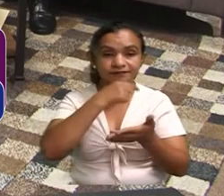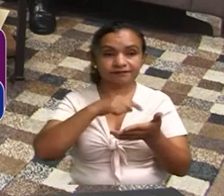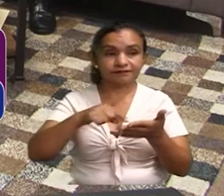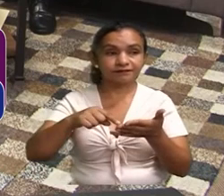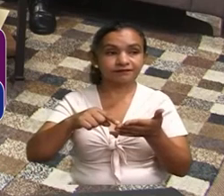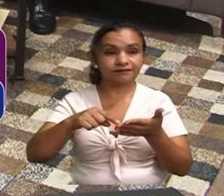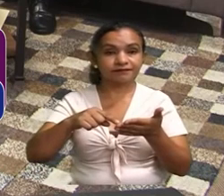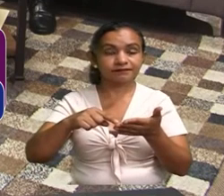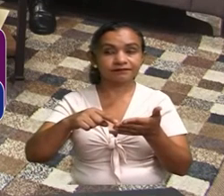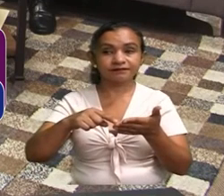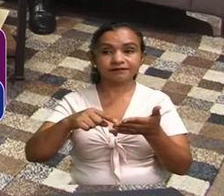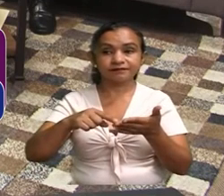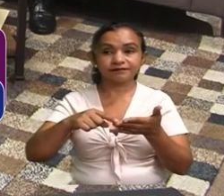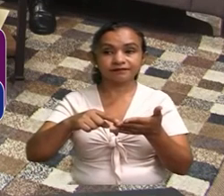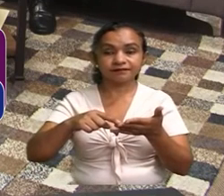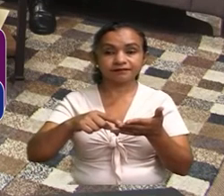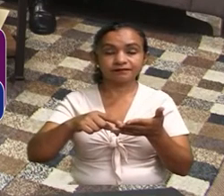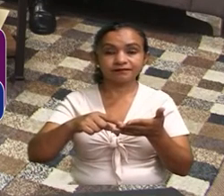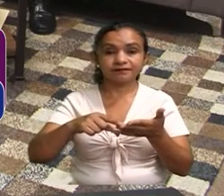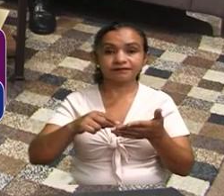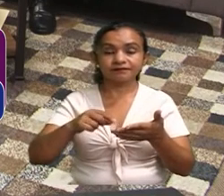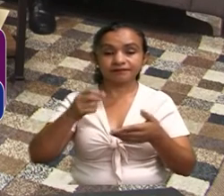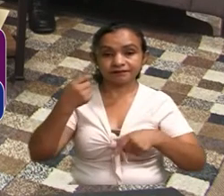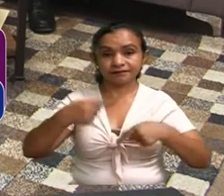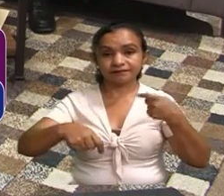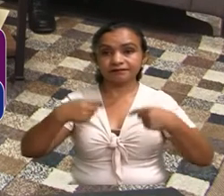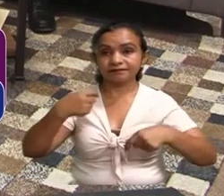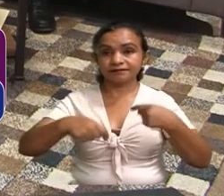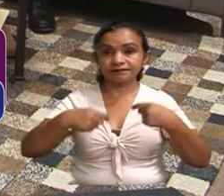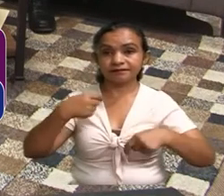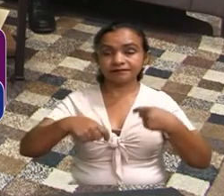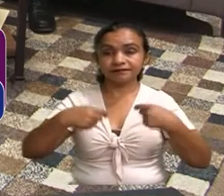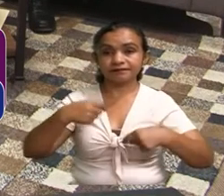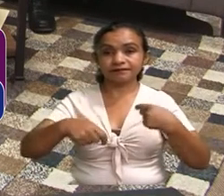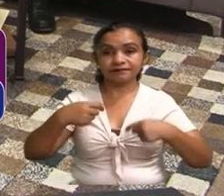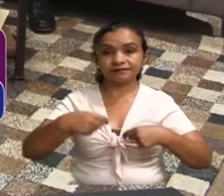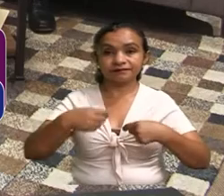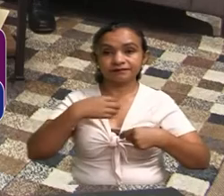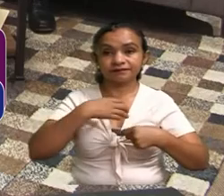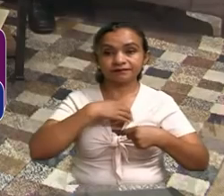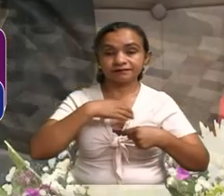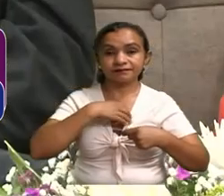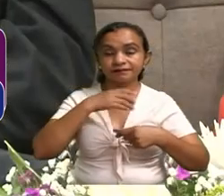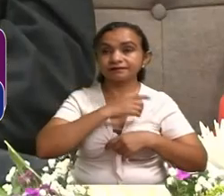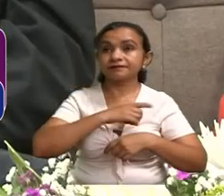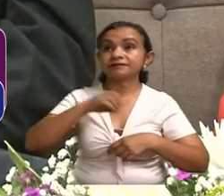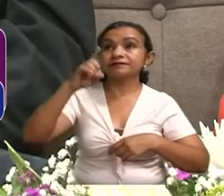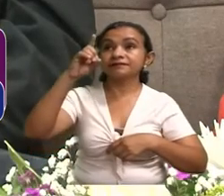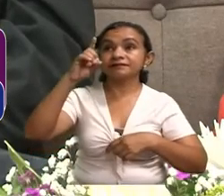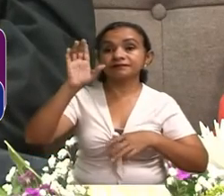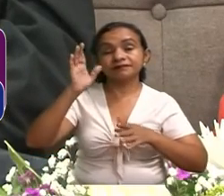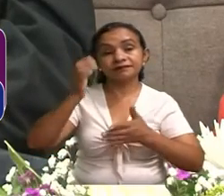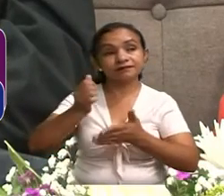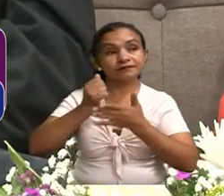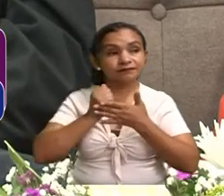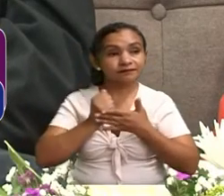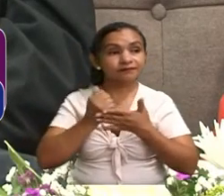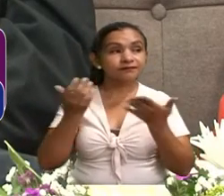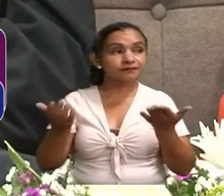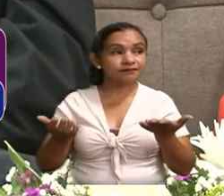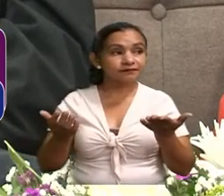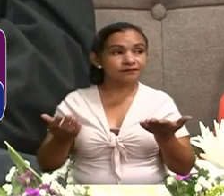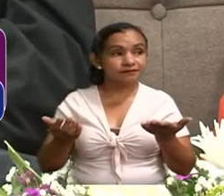En la segunda semana de septiembre, nosotros, si Dios así nos lo permite,